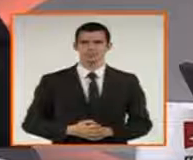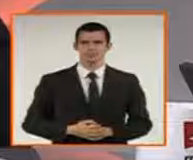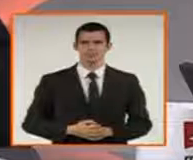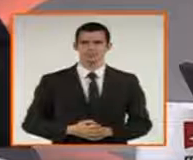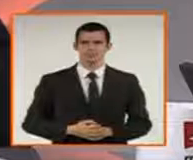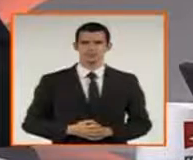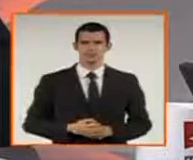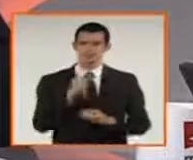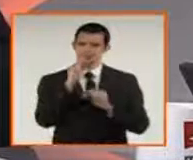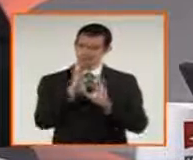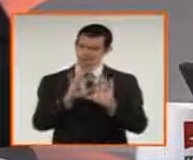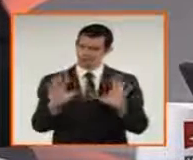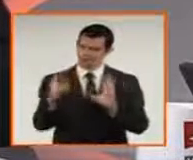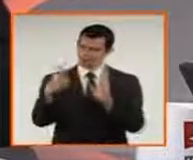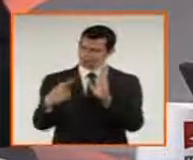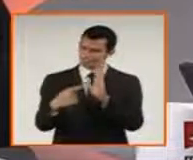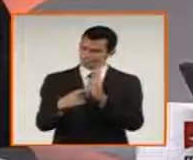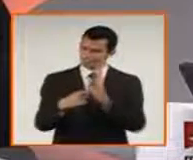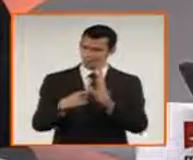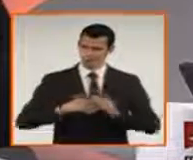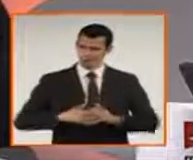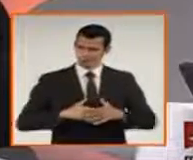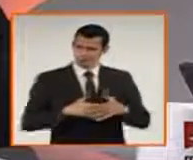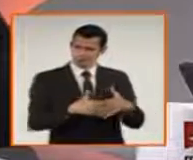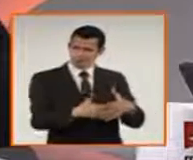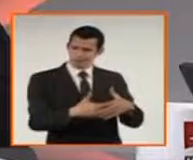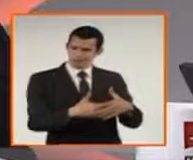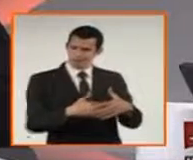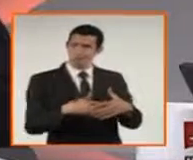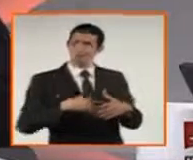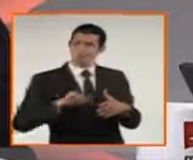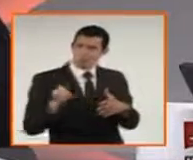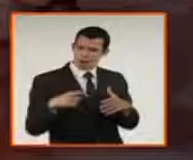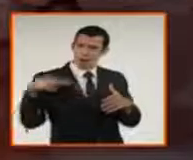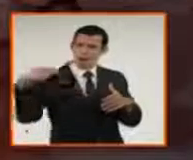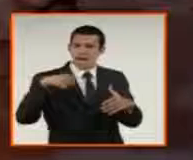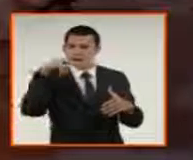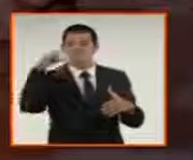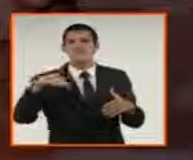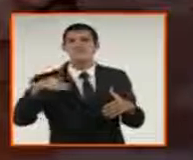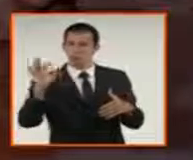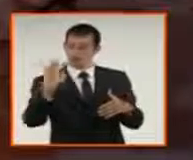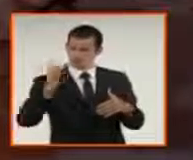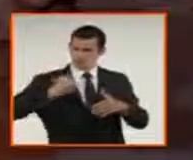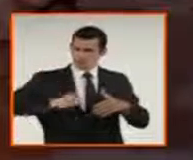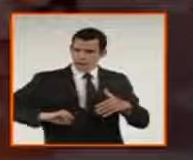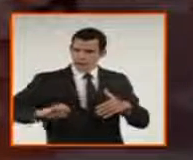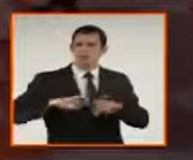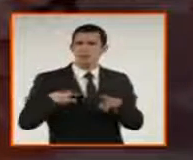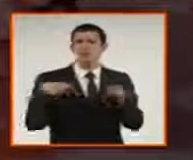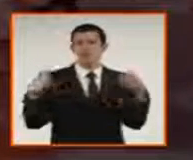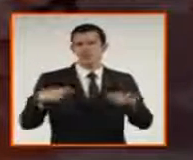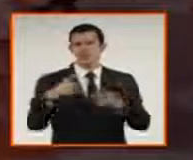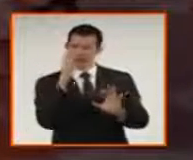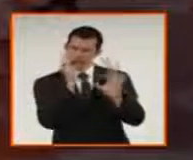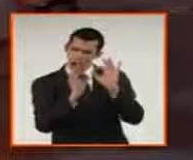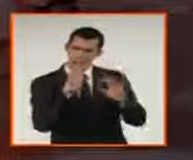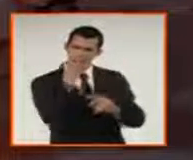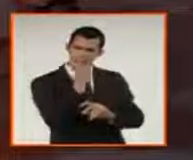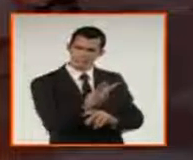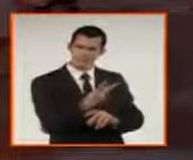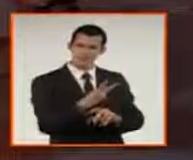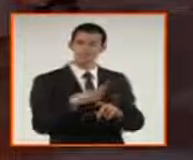significa que quede establecida la filiación, porque evidentemente se trata de una cuestión que se va a determinar